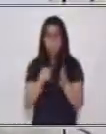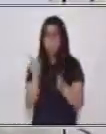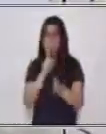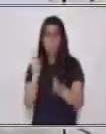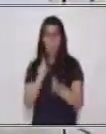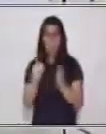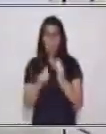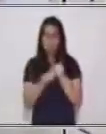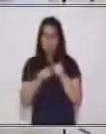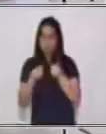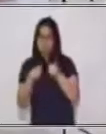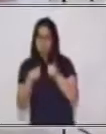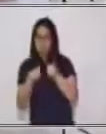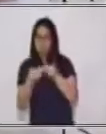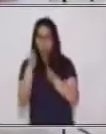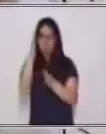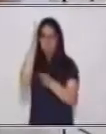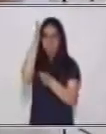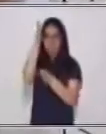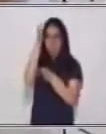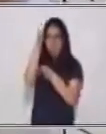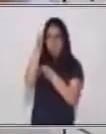forma